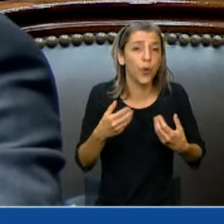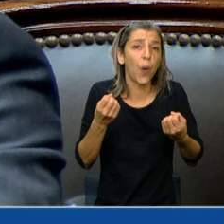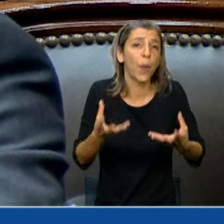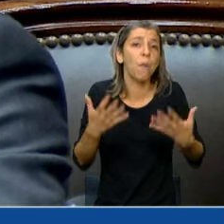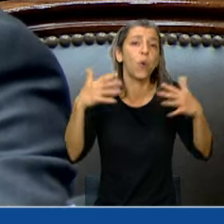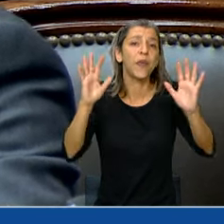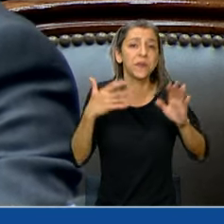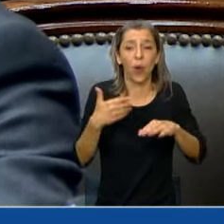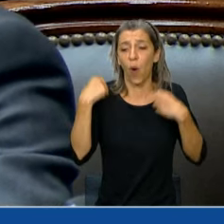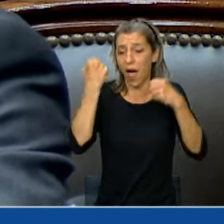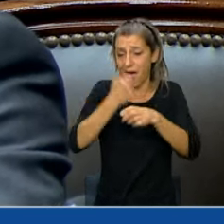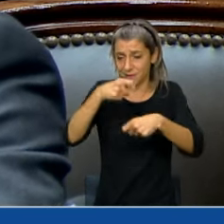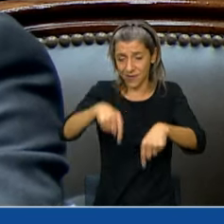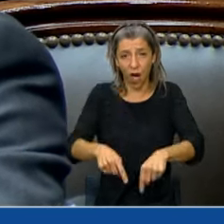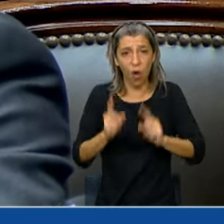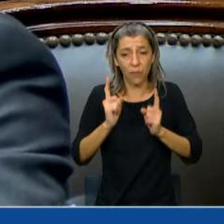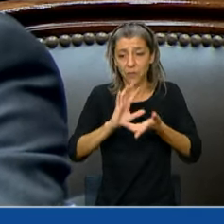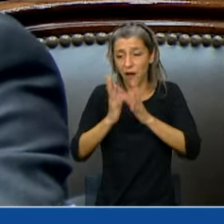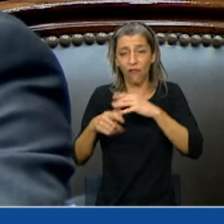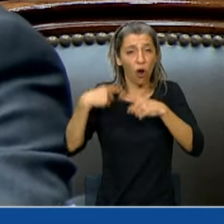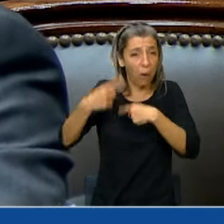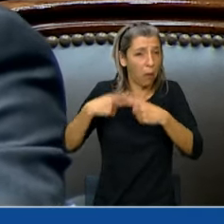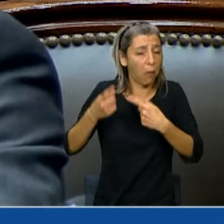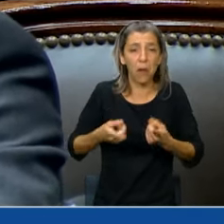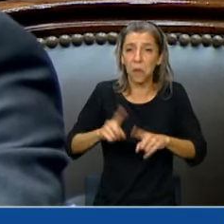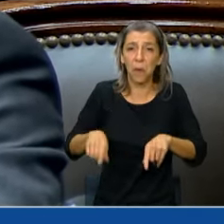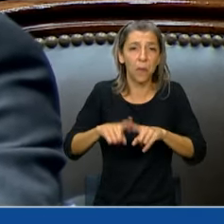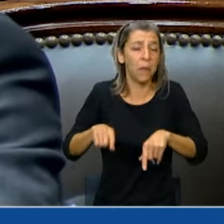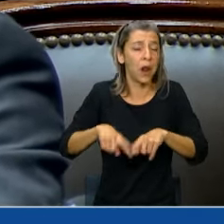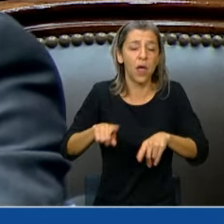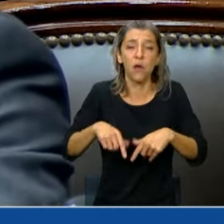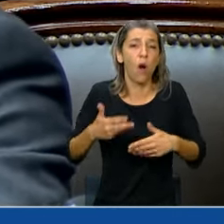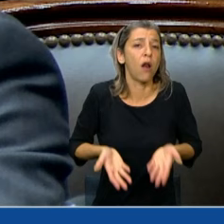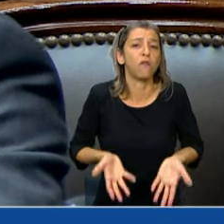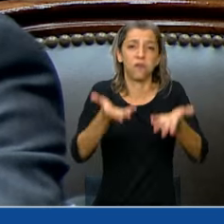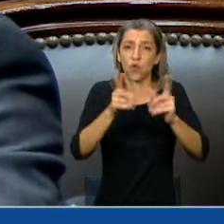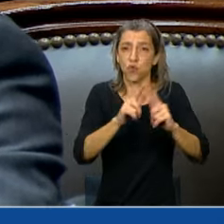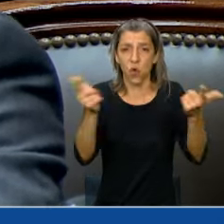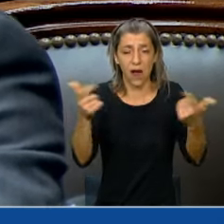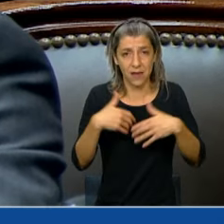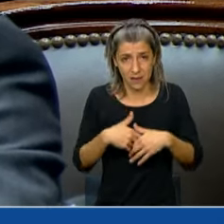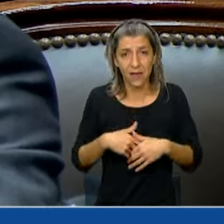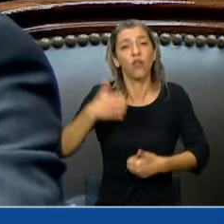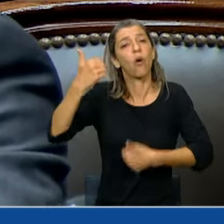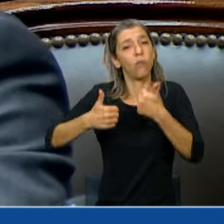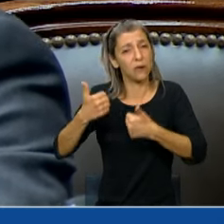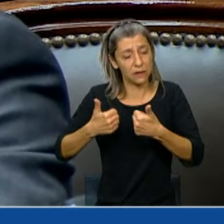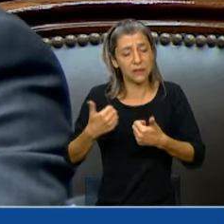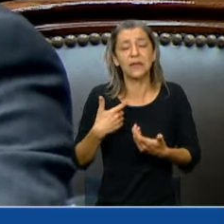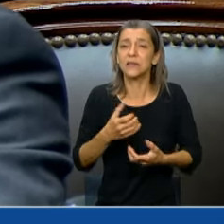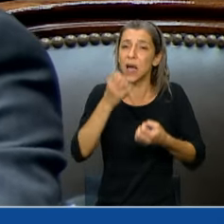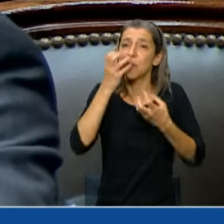diferente a lo que hacemos la apertura al comercio es buena para los trabajadores empleados en los sectores que